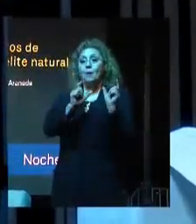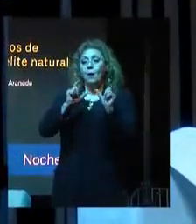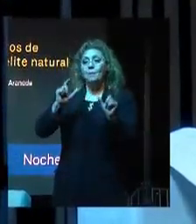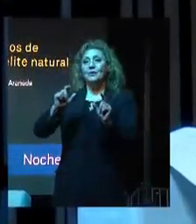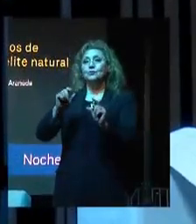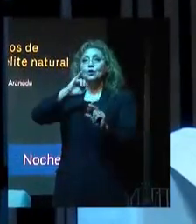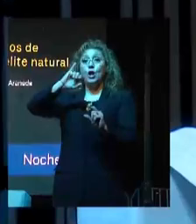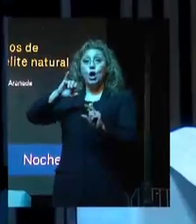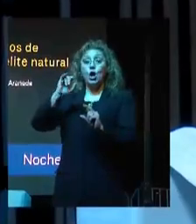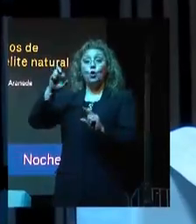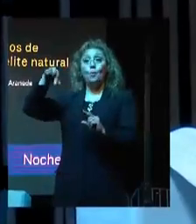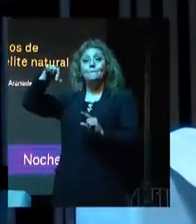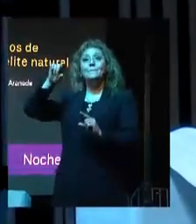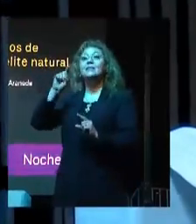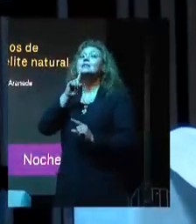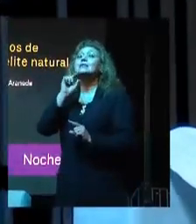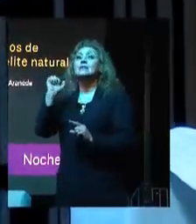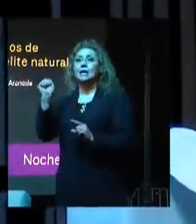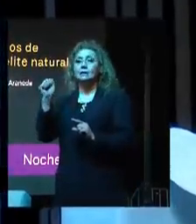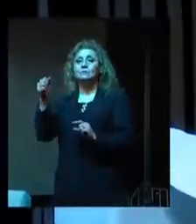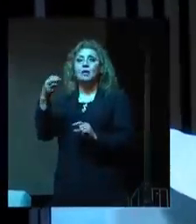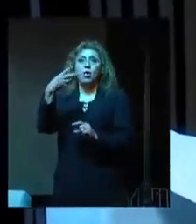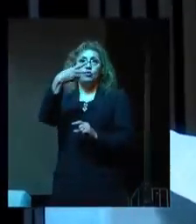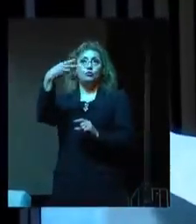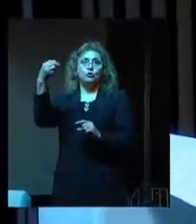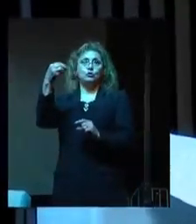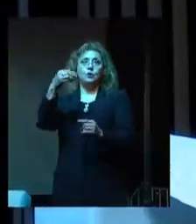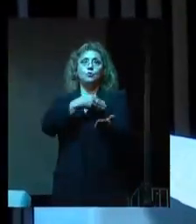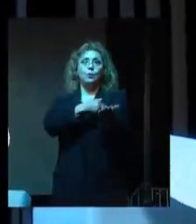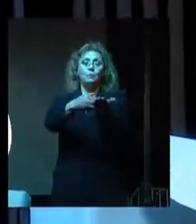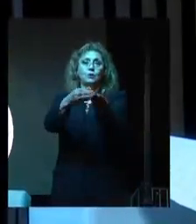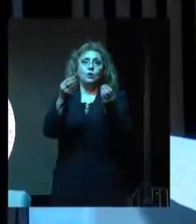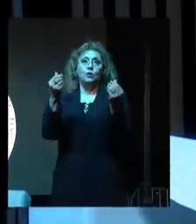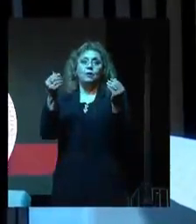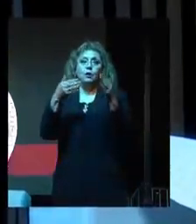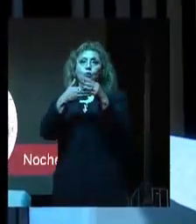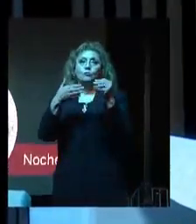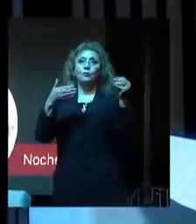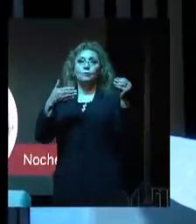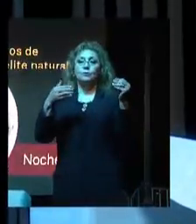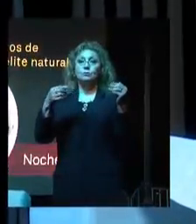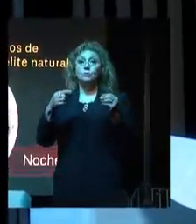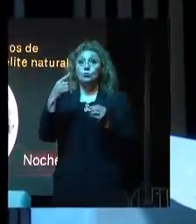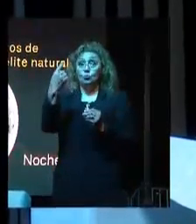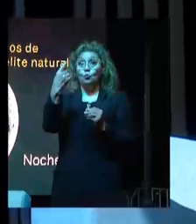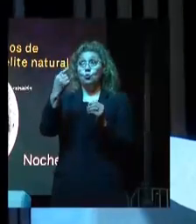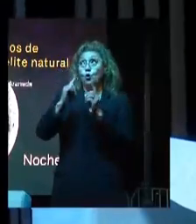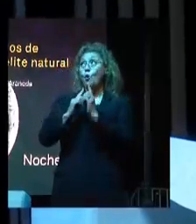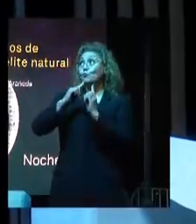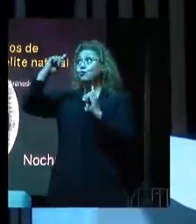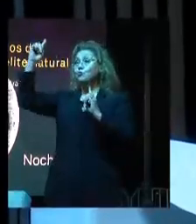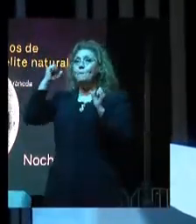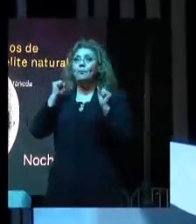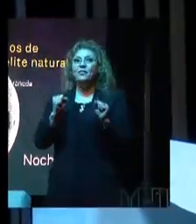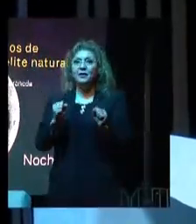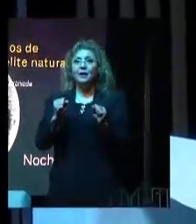no tripulada a Venus costaba 200 millones. Entonces, con la plata de un viaje más a la luna, se podían ir a distintos